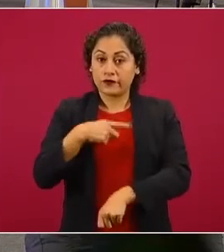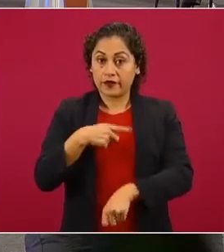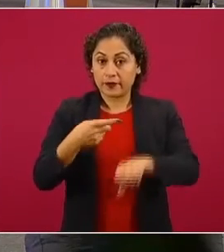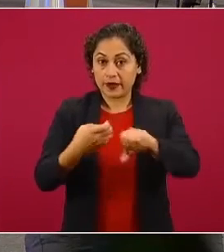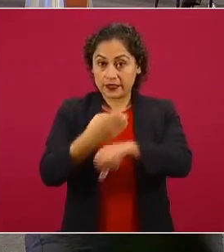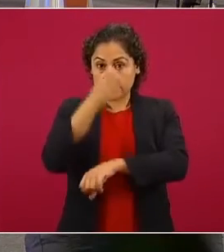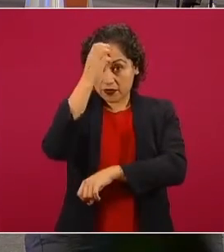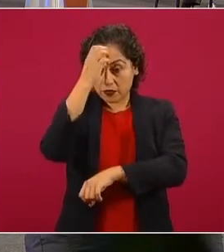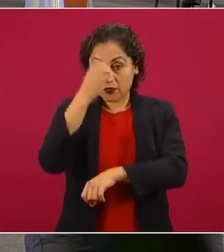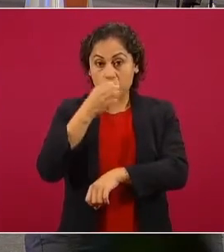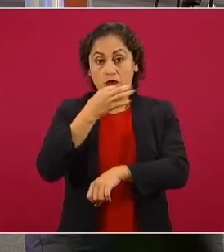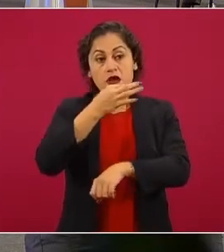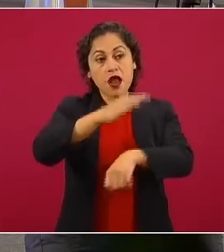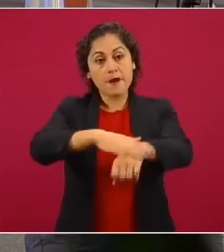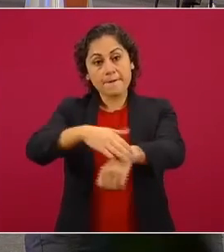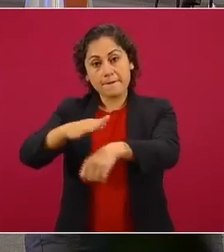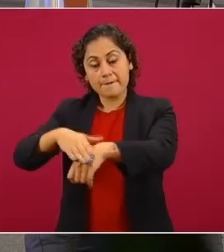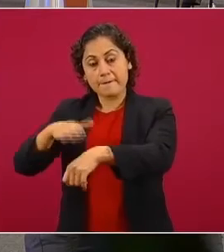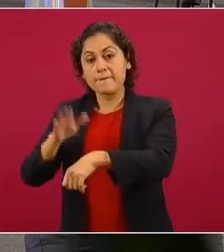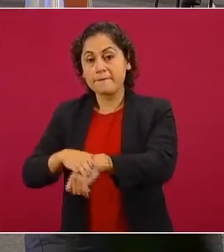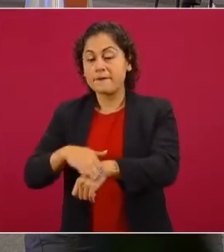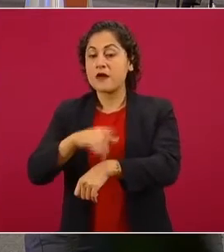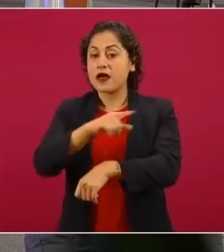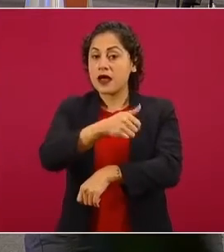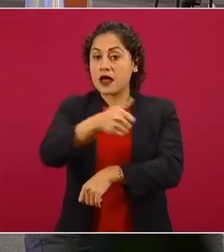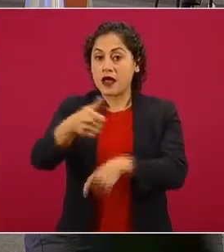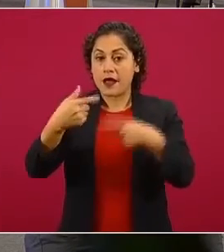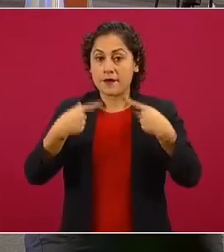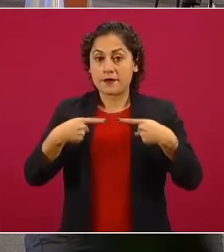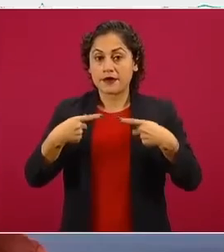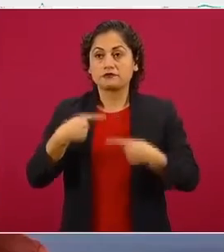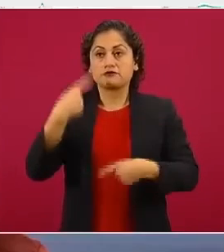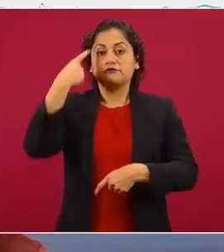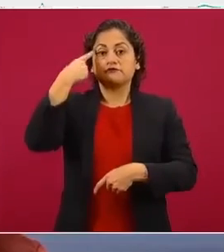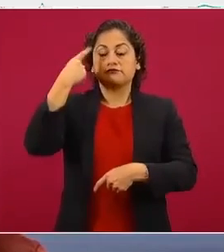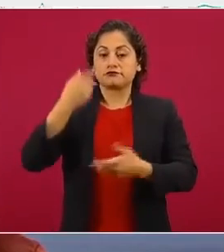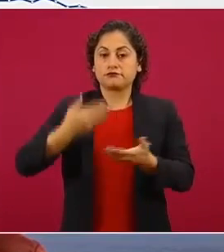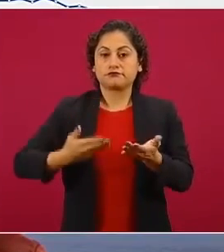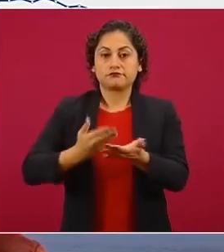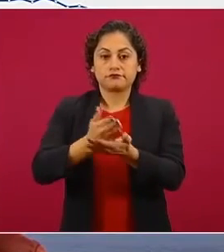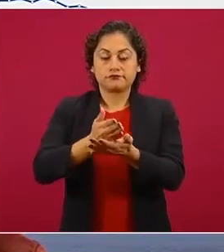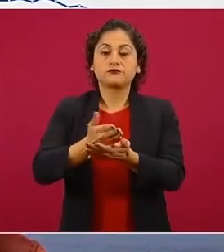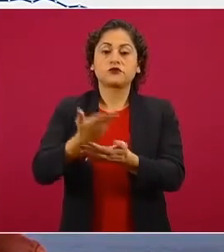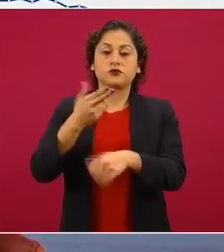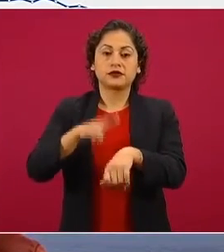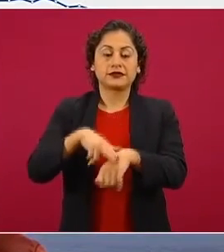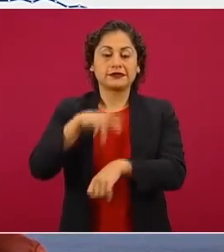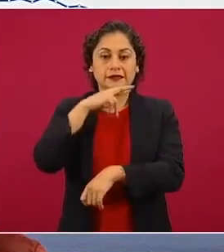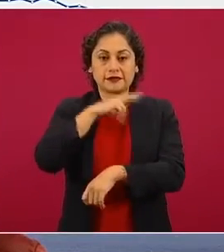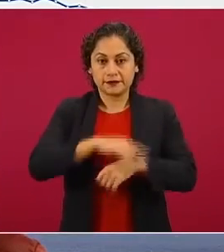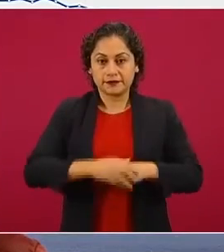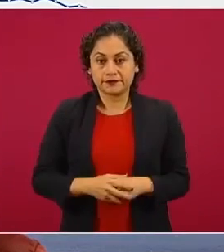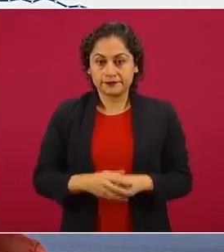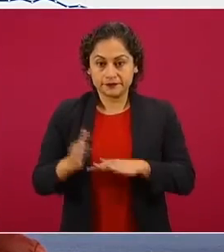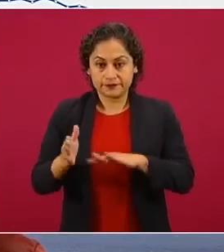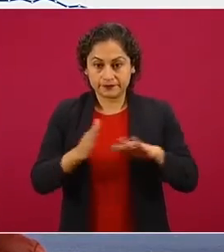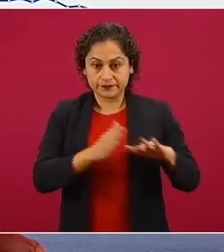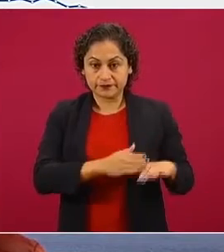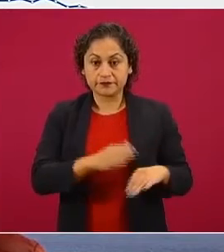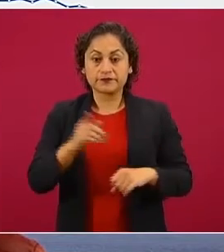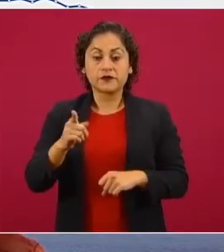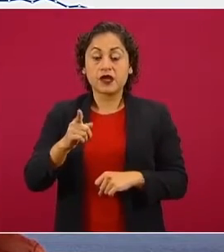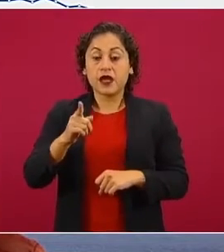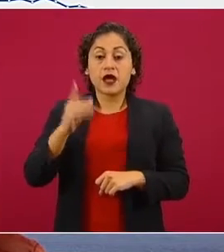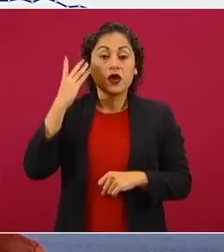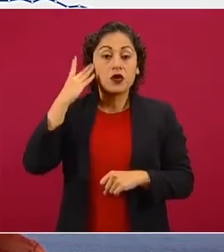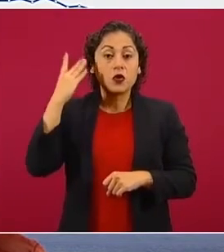promoción de la salud para involucrar el cambio de comportamientos de las personas. La siguiente. En Colima, una buena